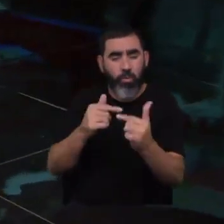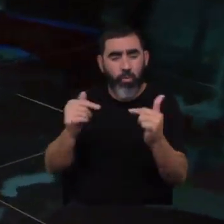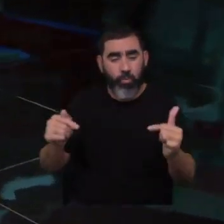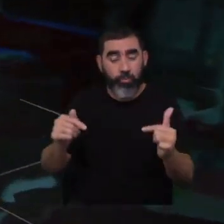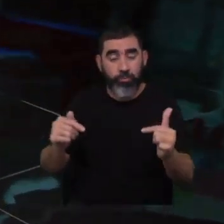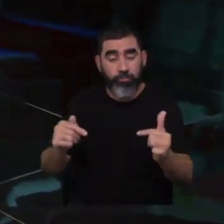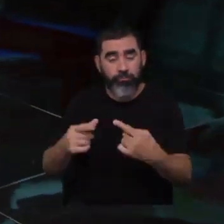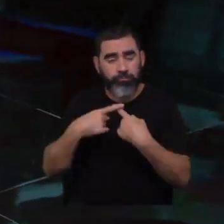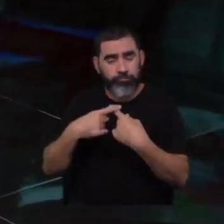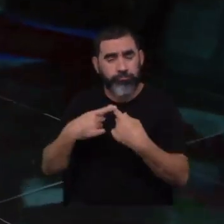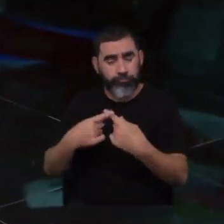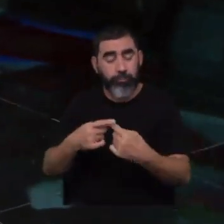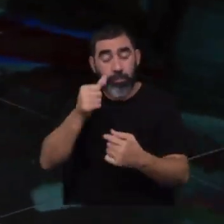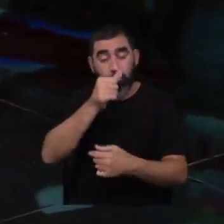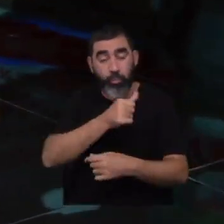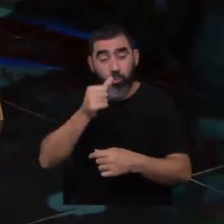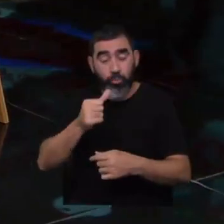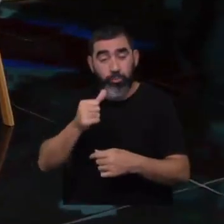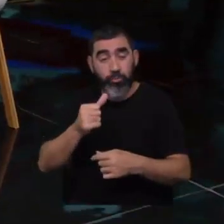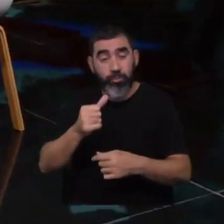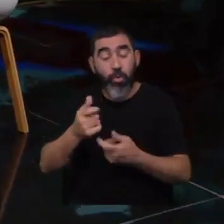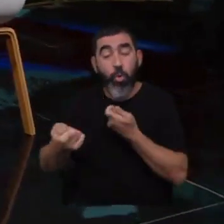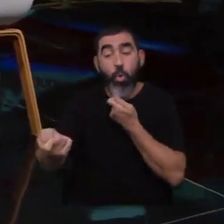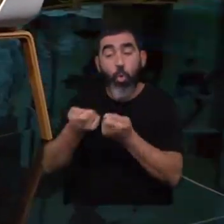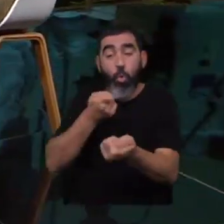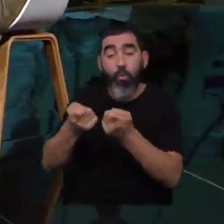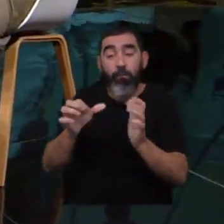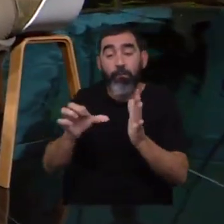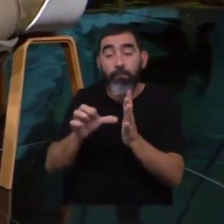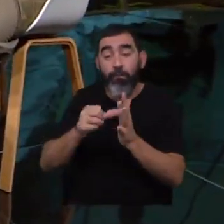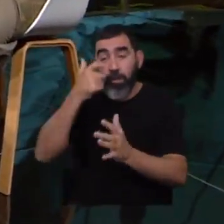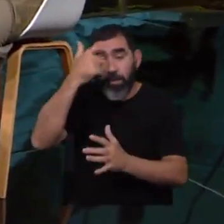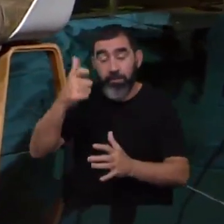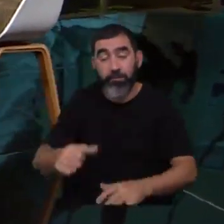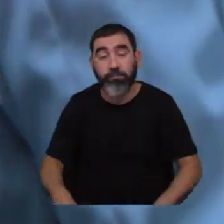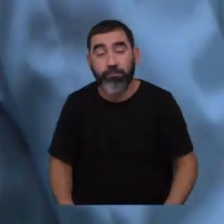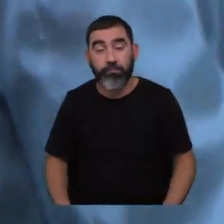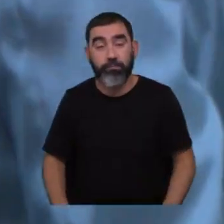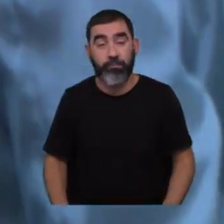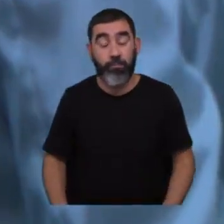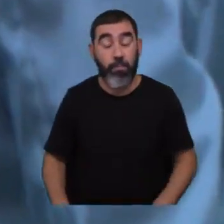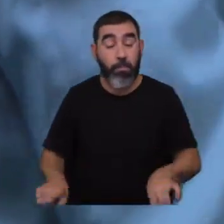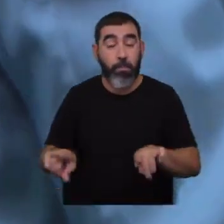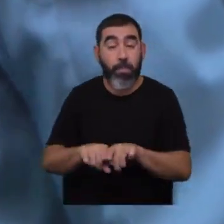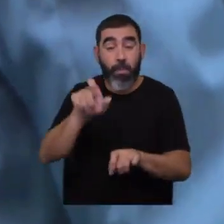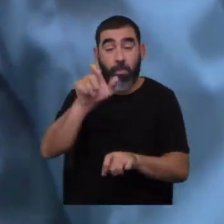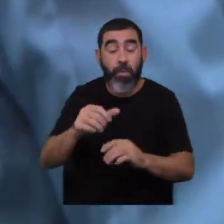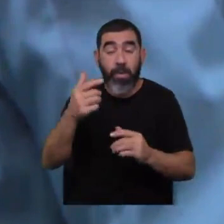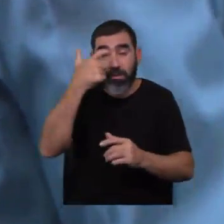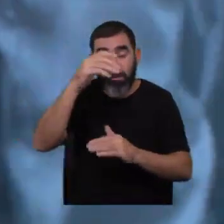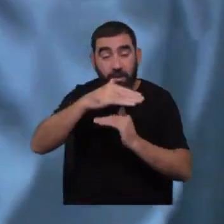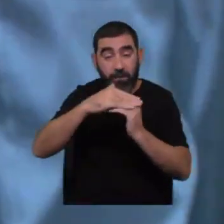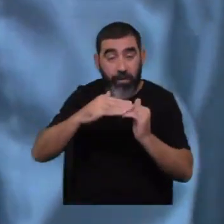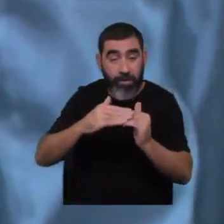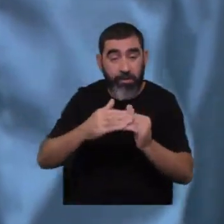estamos discutiendo para solucionar y que es la gobernanza del sistema científico, ¿no? Porque vos tenés, bueno, las mismas personas haciendo ciencia básica,